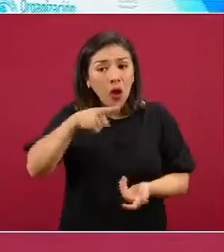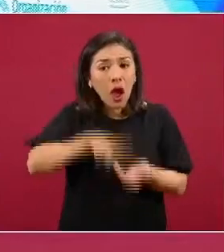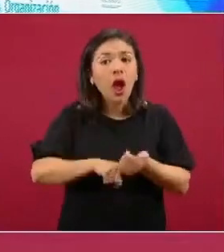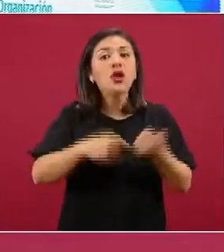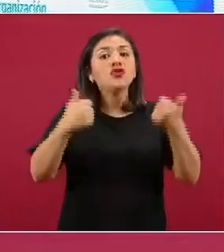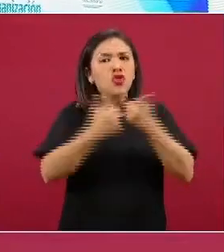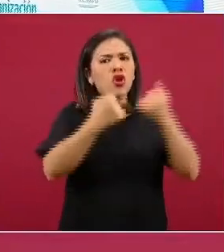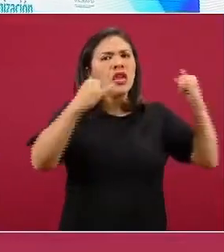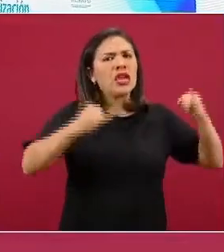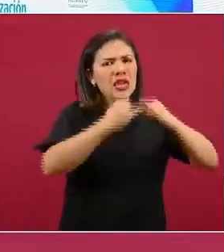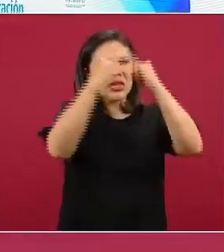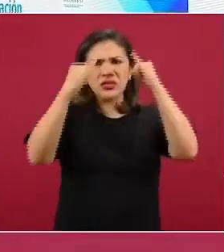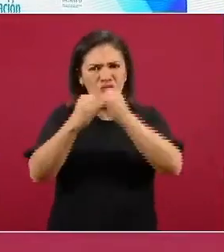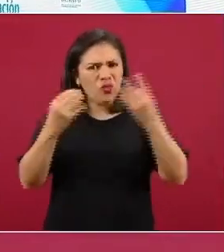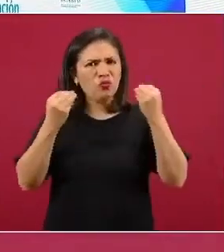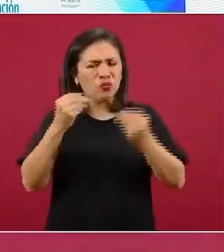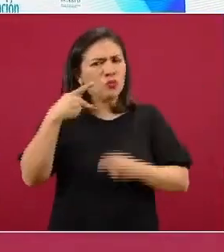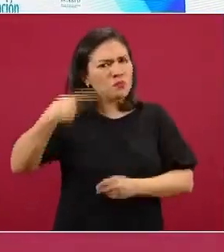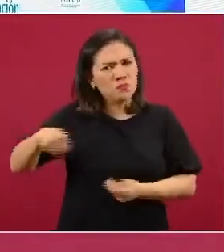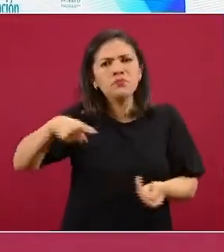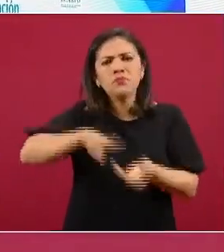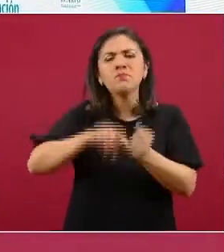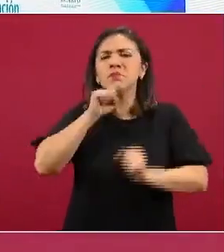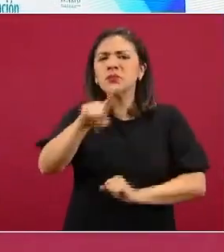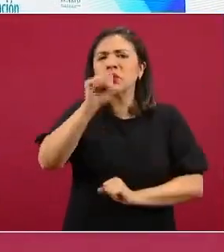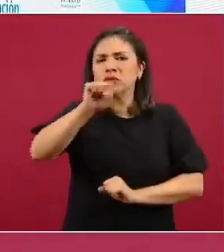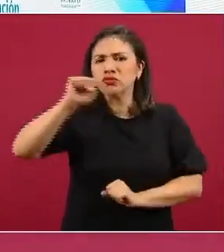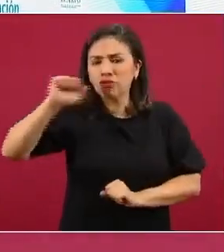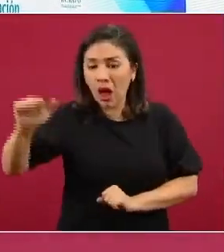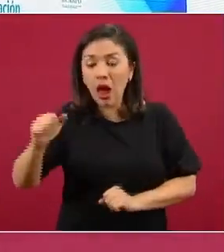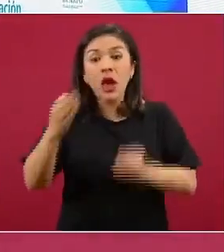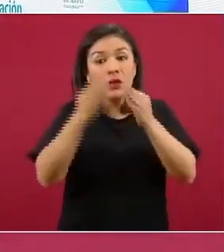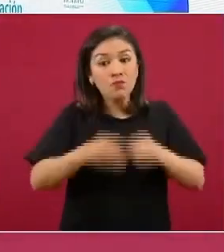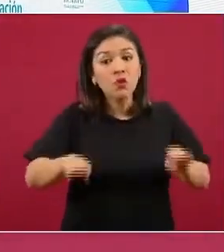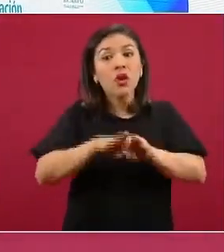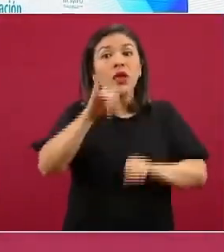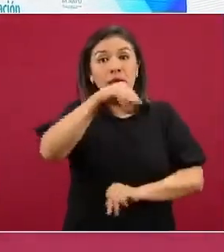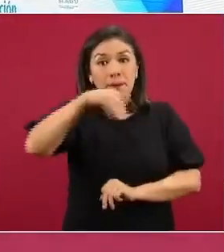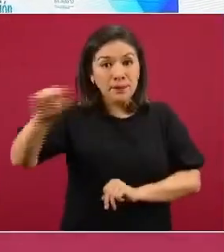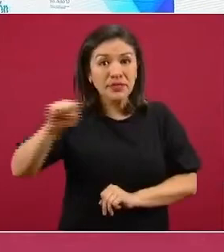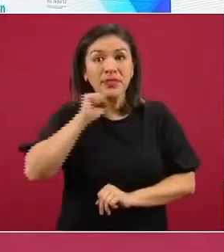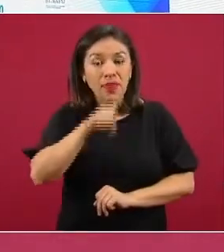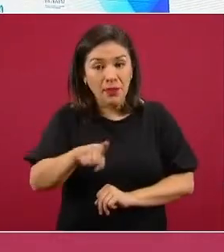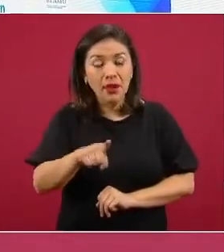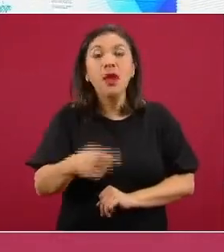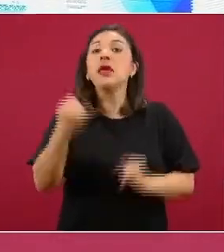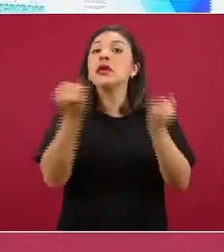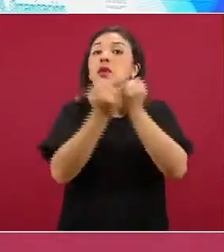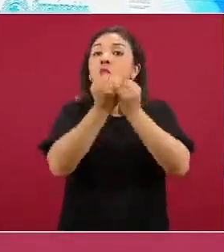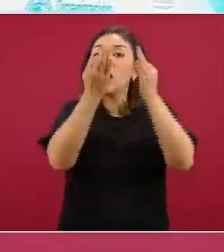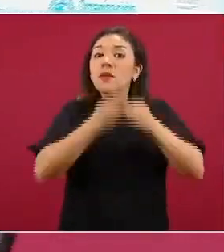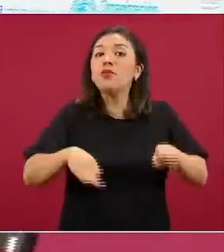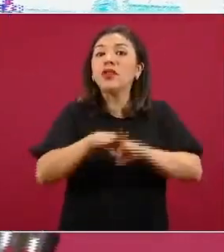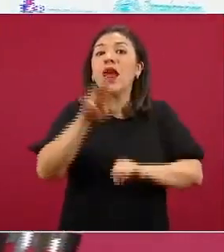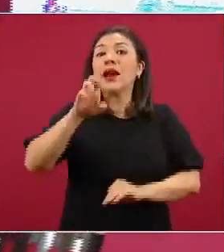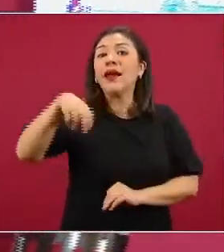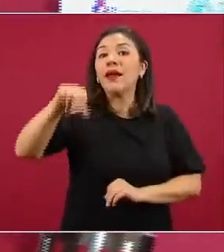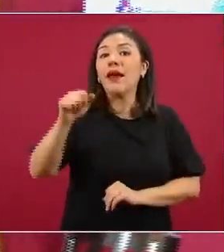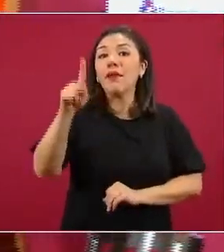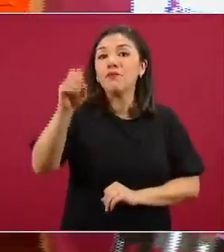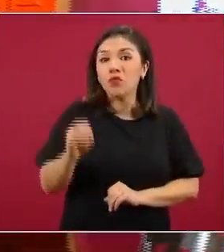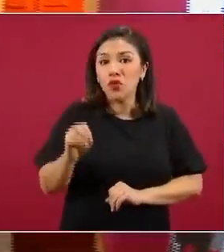varias dependencias de la Secretaría de Salud, una participación importante del IMSS, la participación muy importante de RENAPO, quien